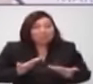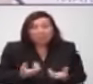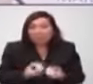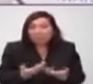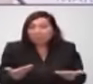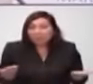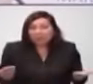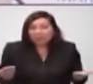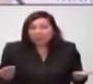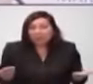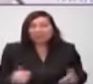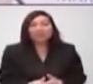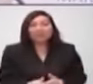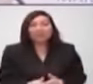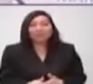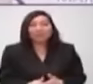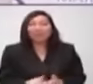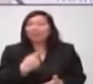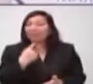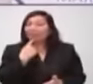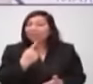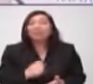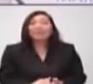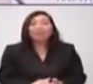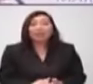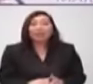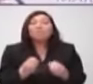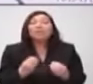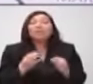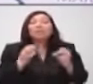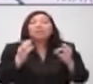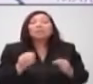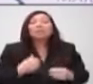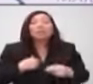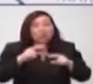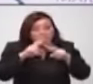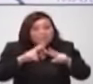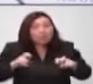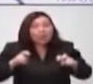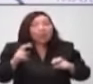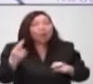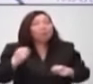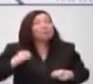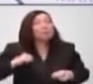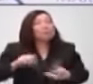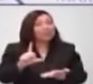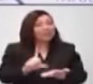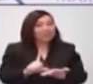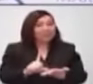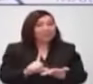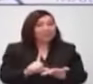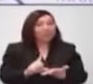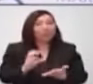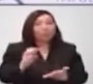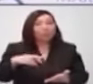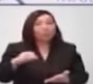montón de cosas. Y discúlpeme el escepticismo, señor presidente, porque sí es verdad que yo investigué un caso de corrupción en la Municipalidad de Lima, el caso